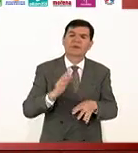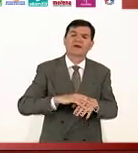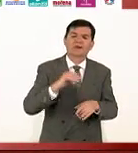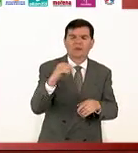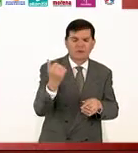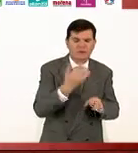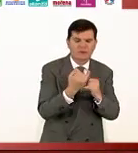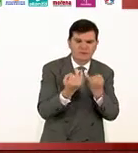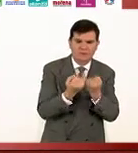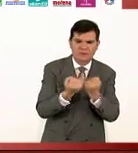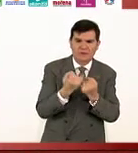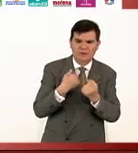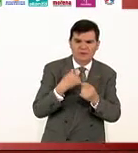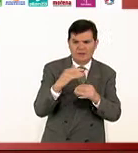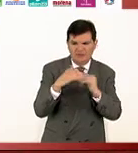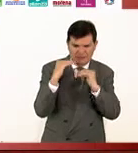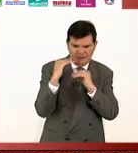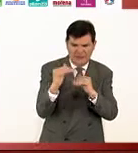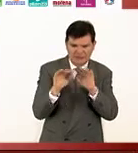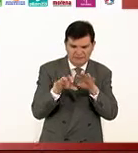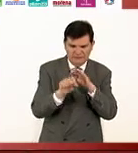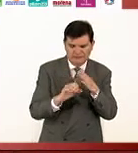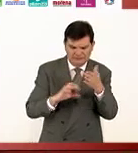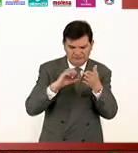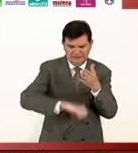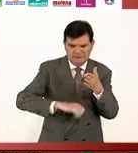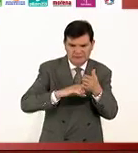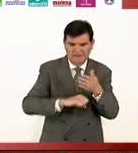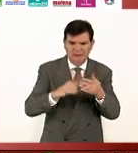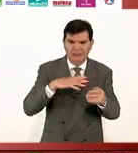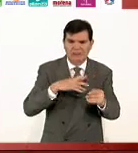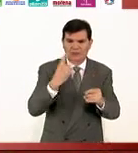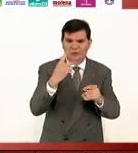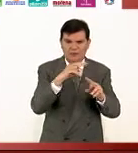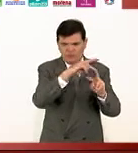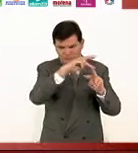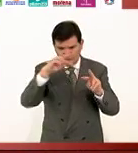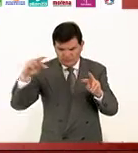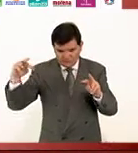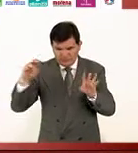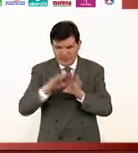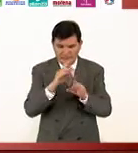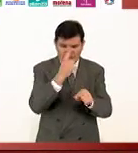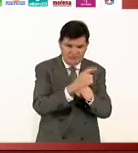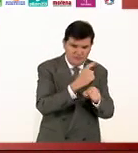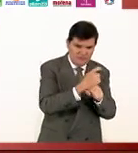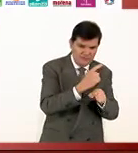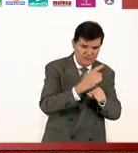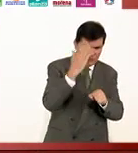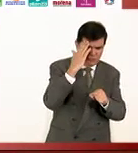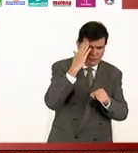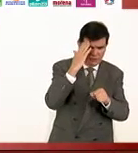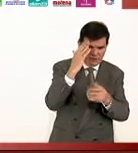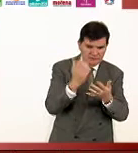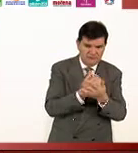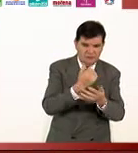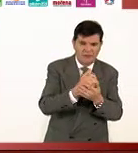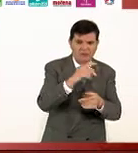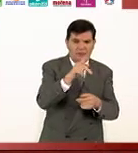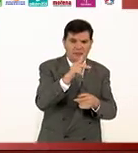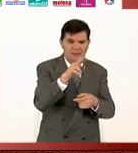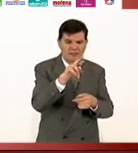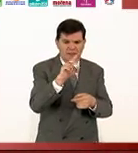digamos otros partidos que están en el límite del registro, ¿no? Ahí se ven 2 líneas, ¿no? 2 correlaciones. Los primeros lugares que al parecer lo están encabezando PRD y